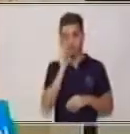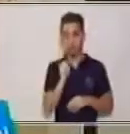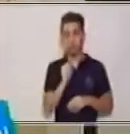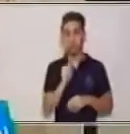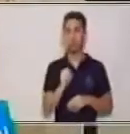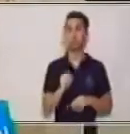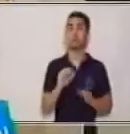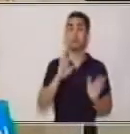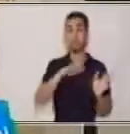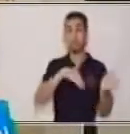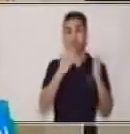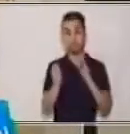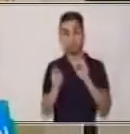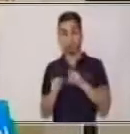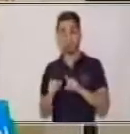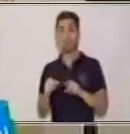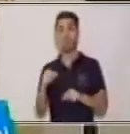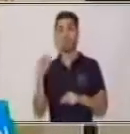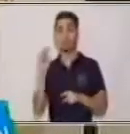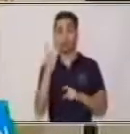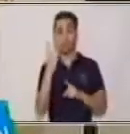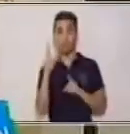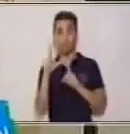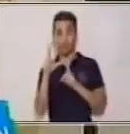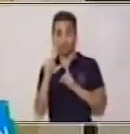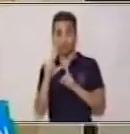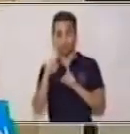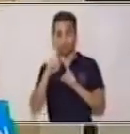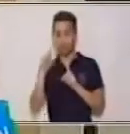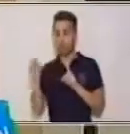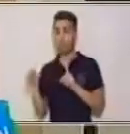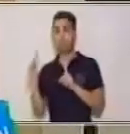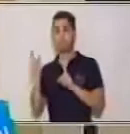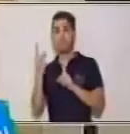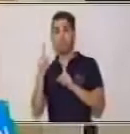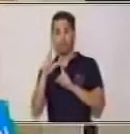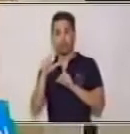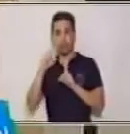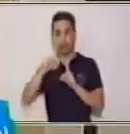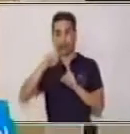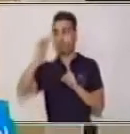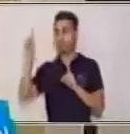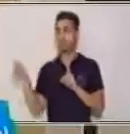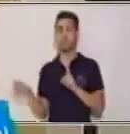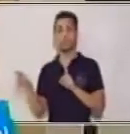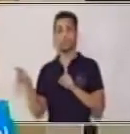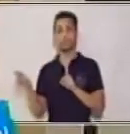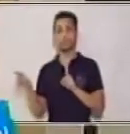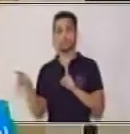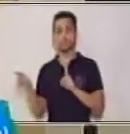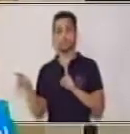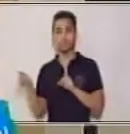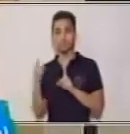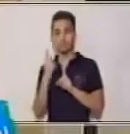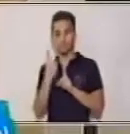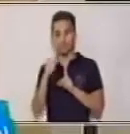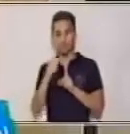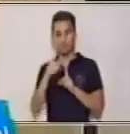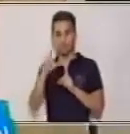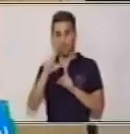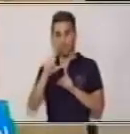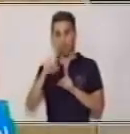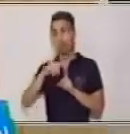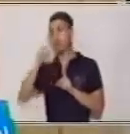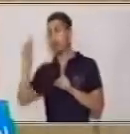segundo término con el primer término y el segundo término con el